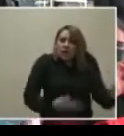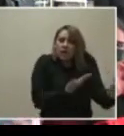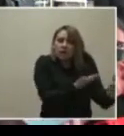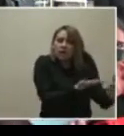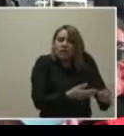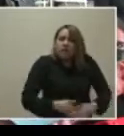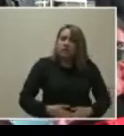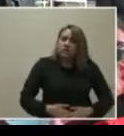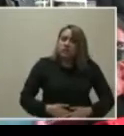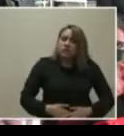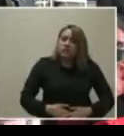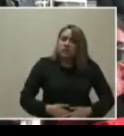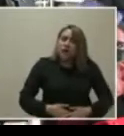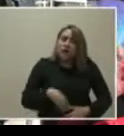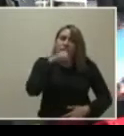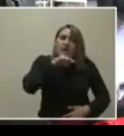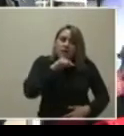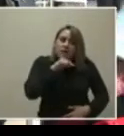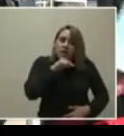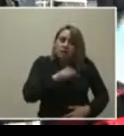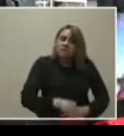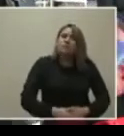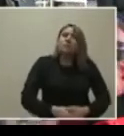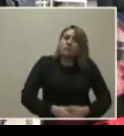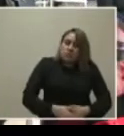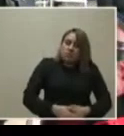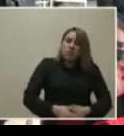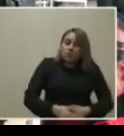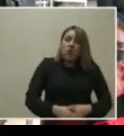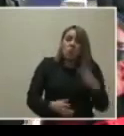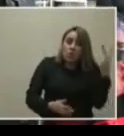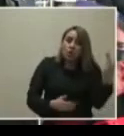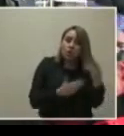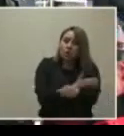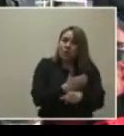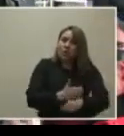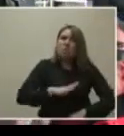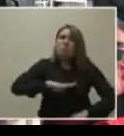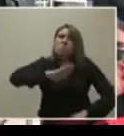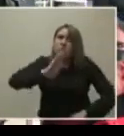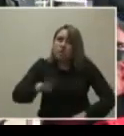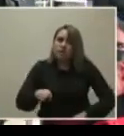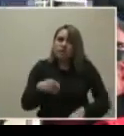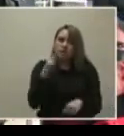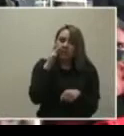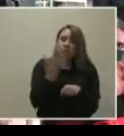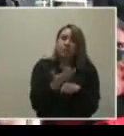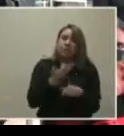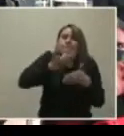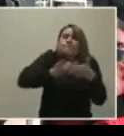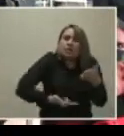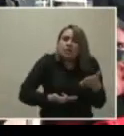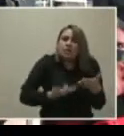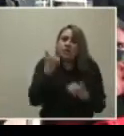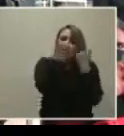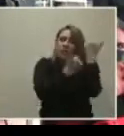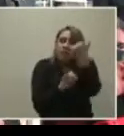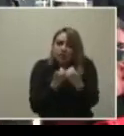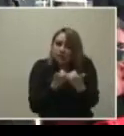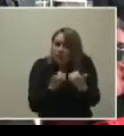concretó, falló, ¿eh? Déjame decirles que falló porque dos compañeros fallecieron. ¿Tendría que haber responsabilidad en este tema? ¿No lo van a analizar siquiera?